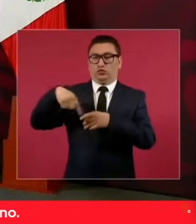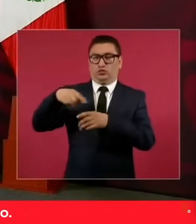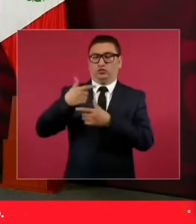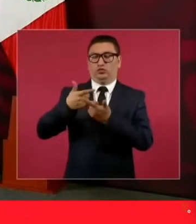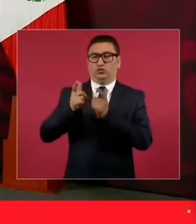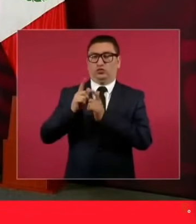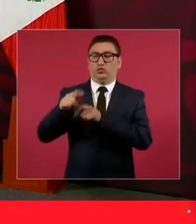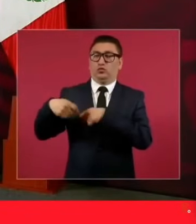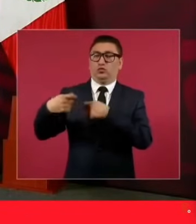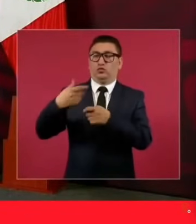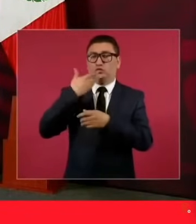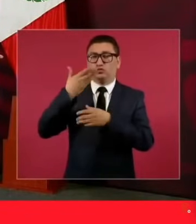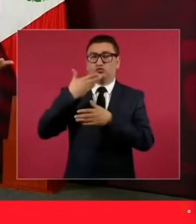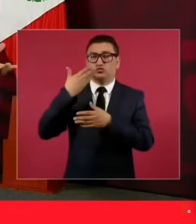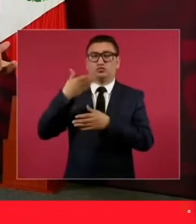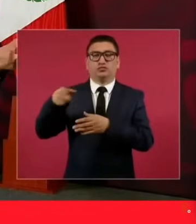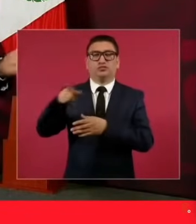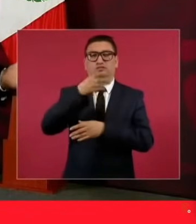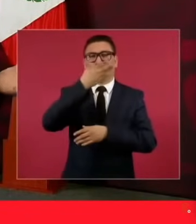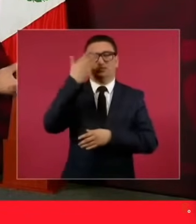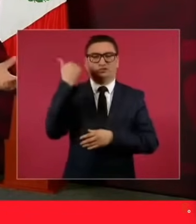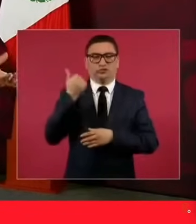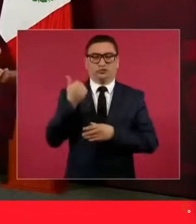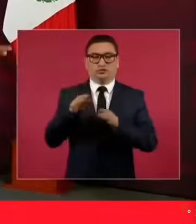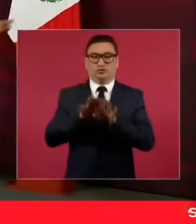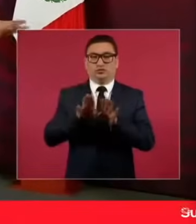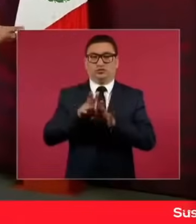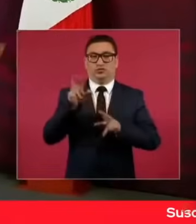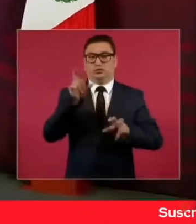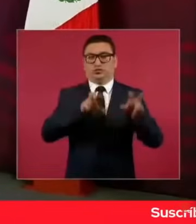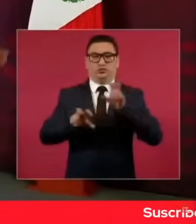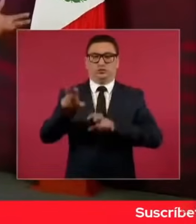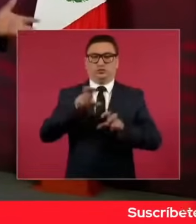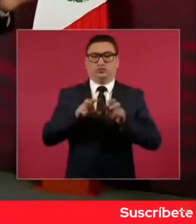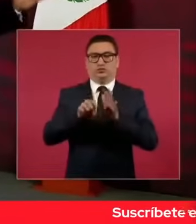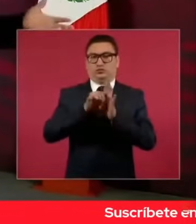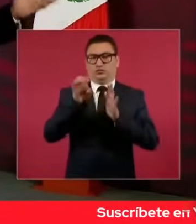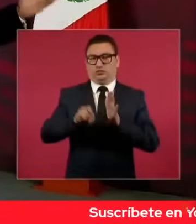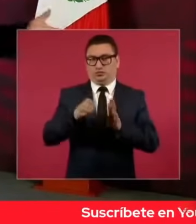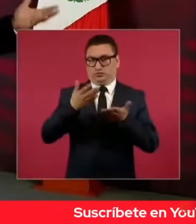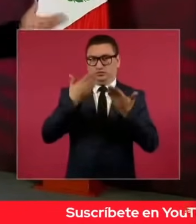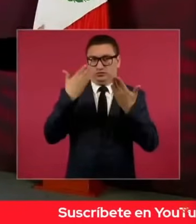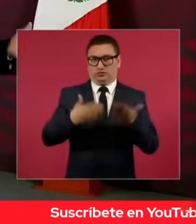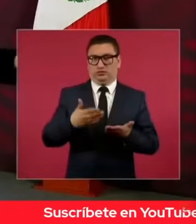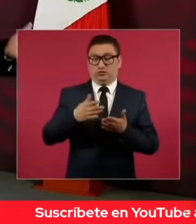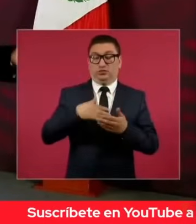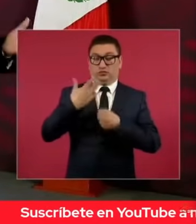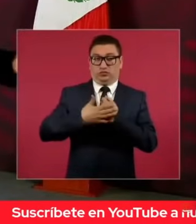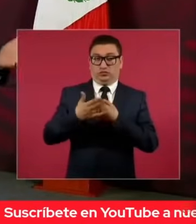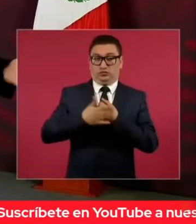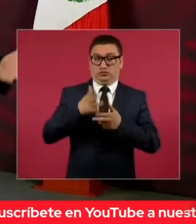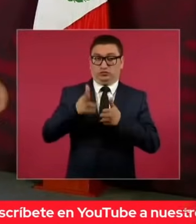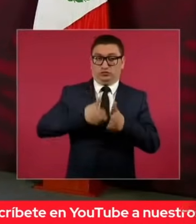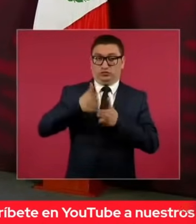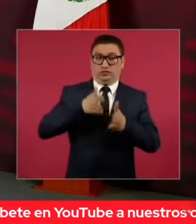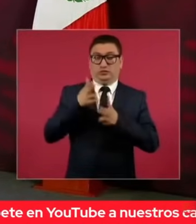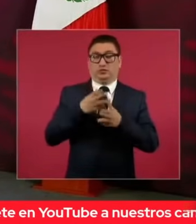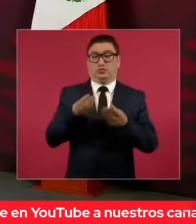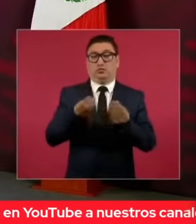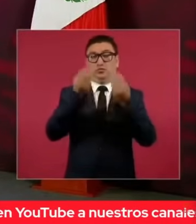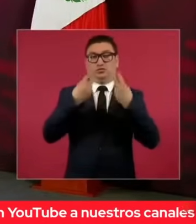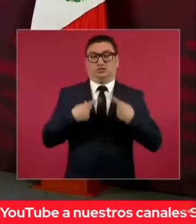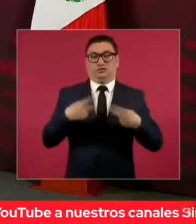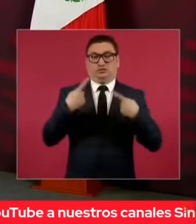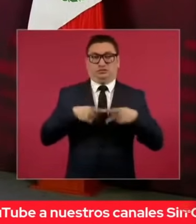No saben que con inversión pública, bueno, el tren, todos los miles de trabajadores, es